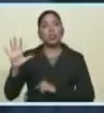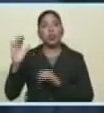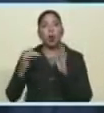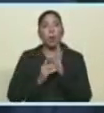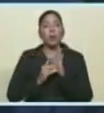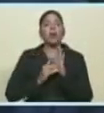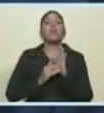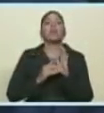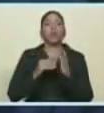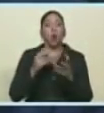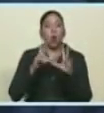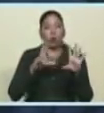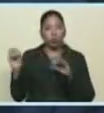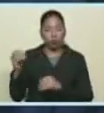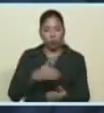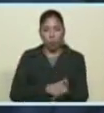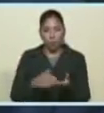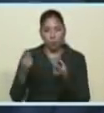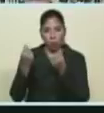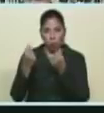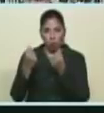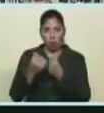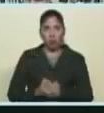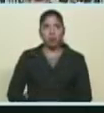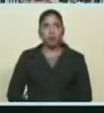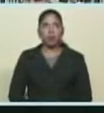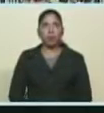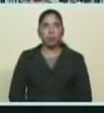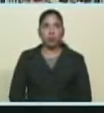85.801 millones de bolívares. Gobernación,